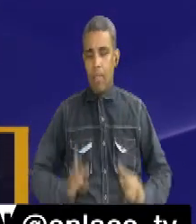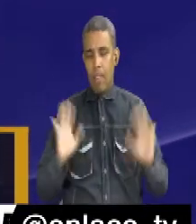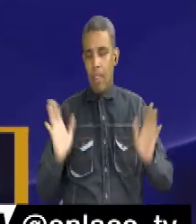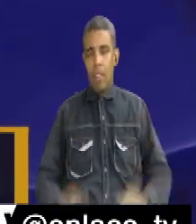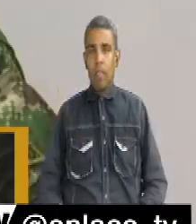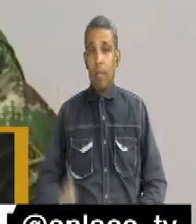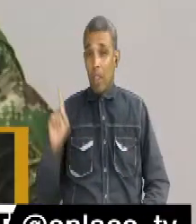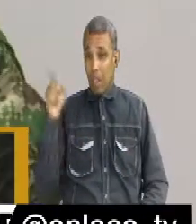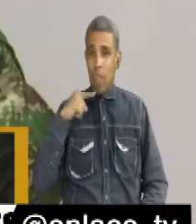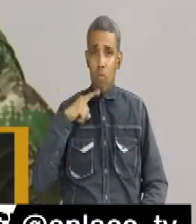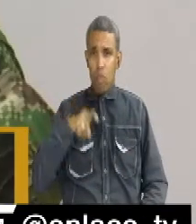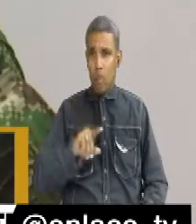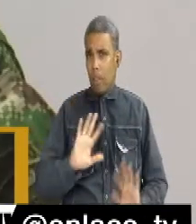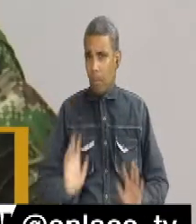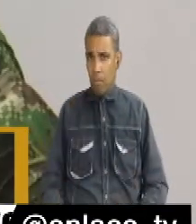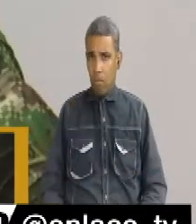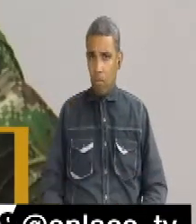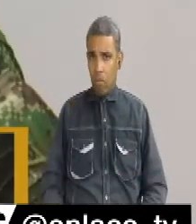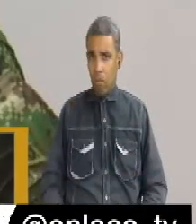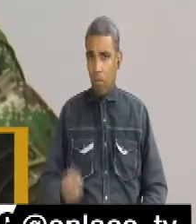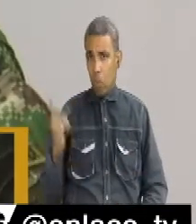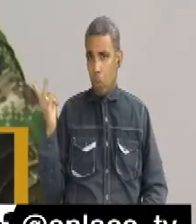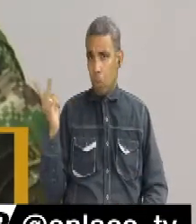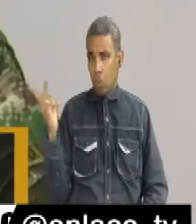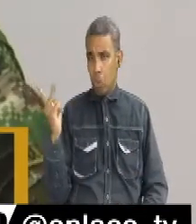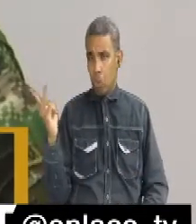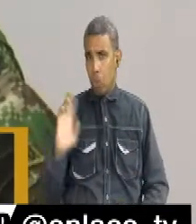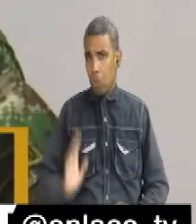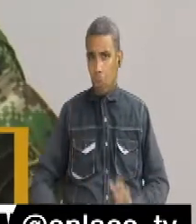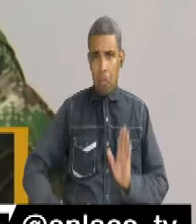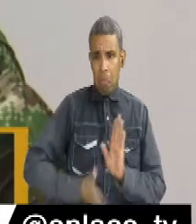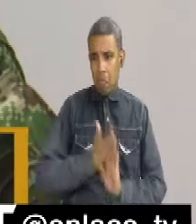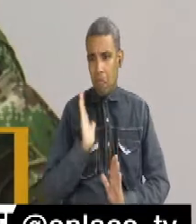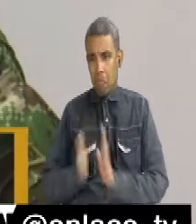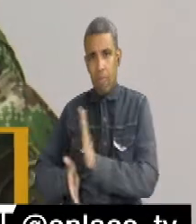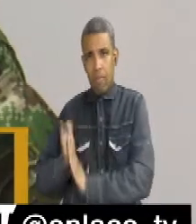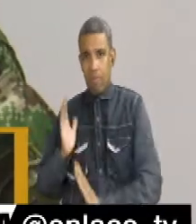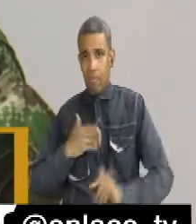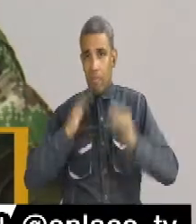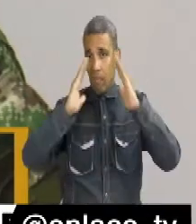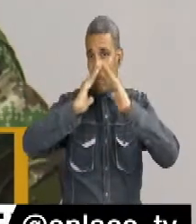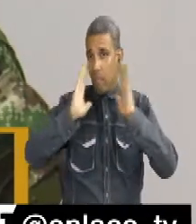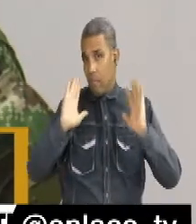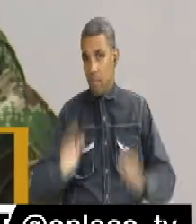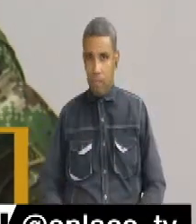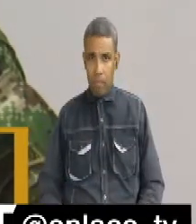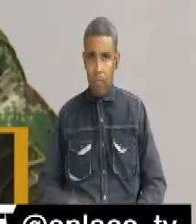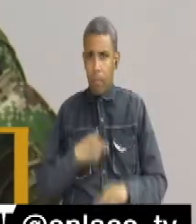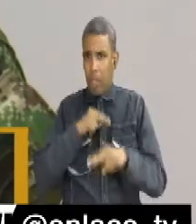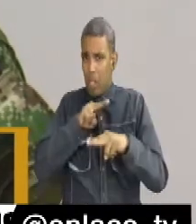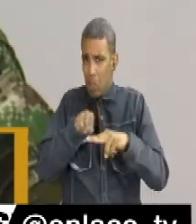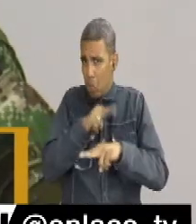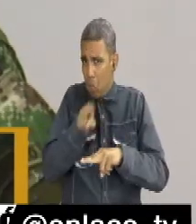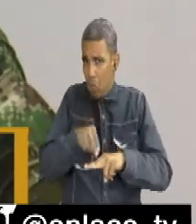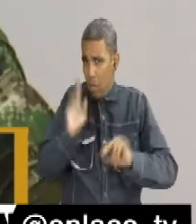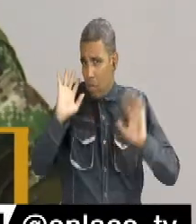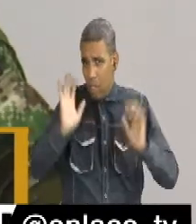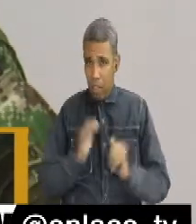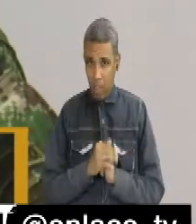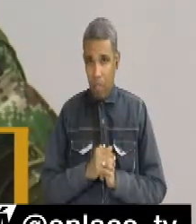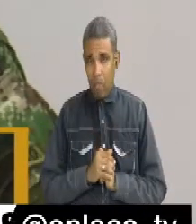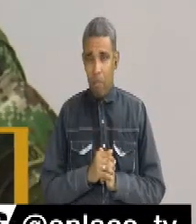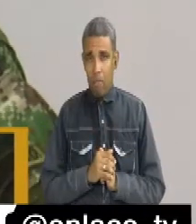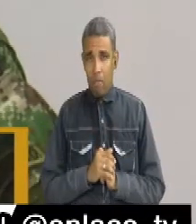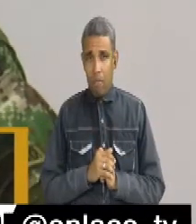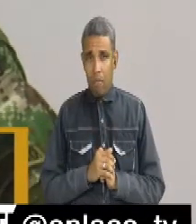les dio de alta y cada uno de ellos pues se dirigió para sus casas. Pues lo más esencial y lo más normal es que se hubiesen reportado